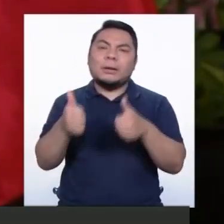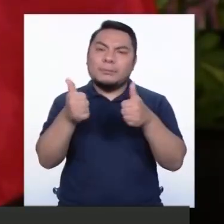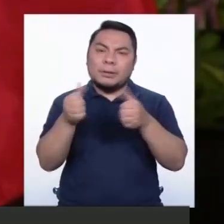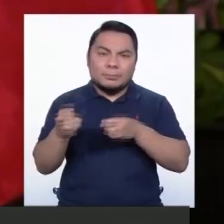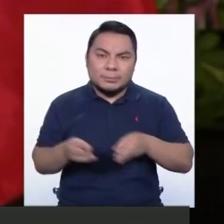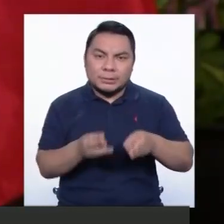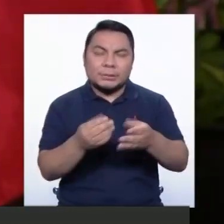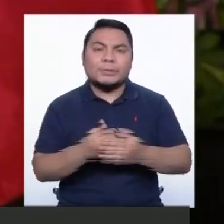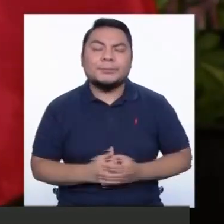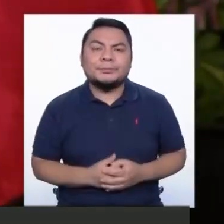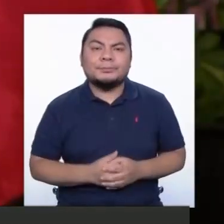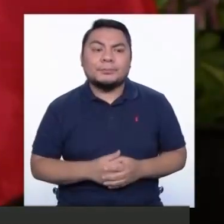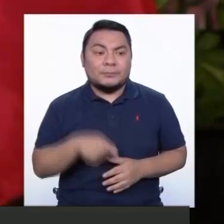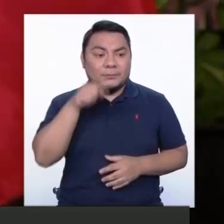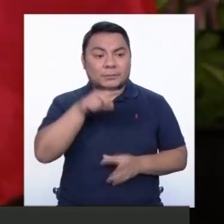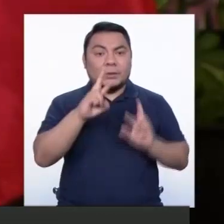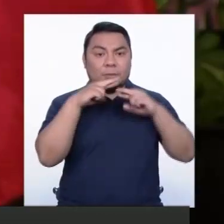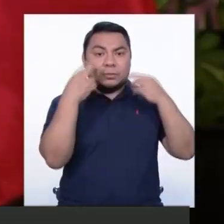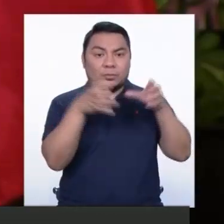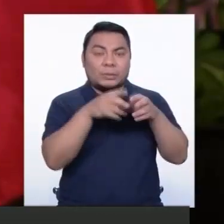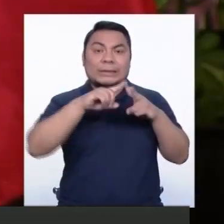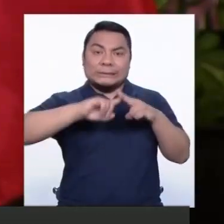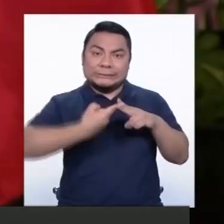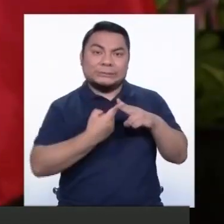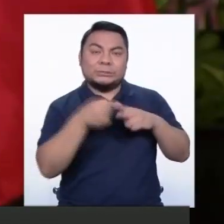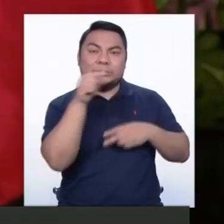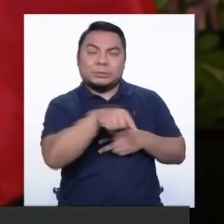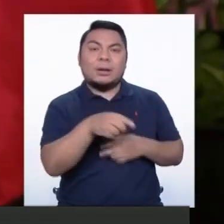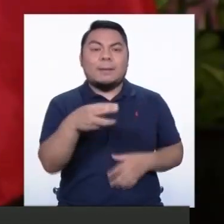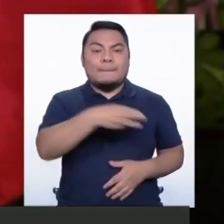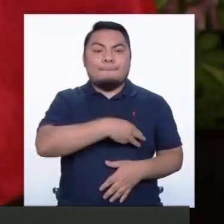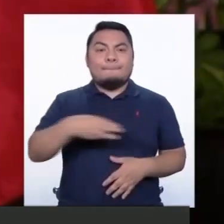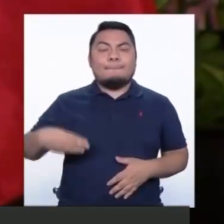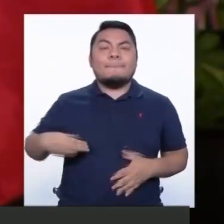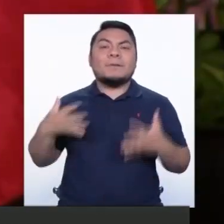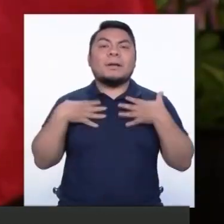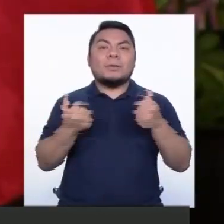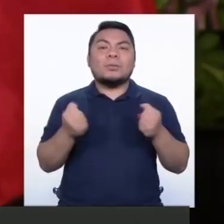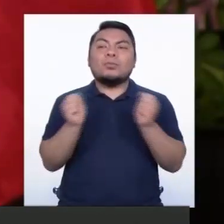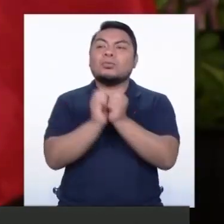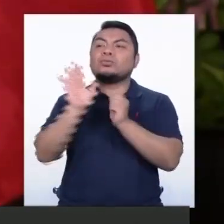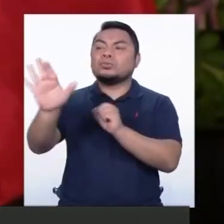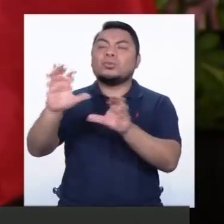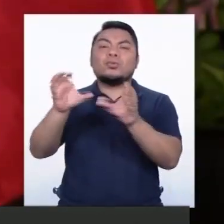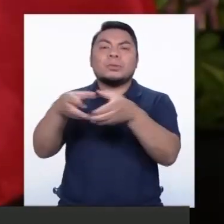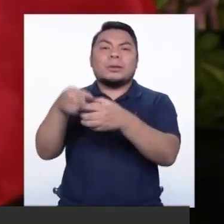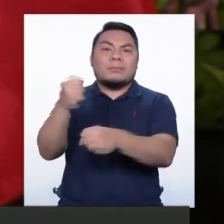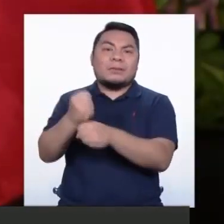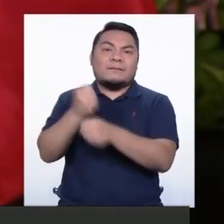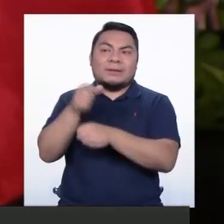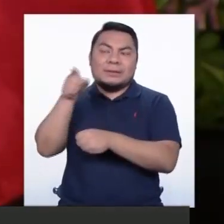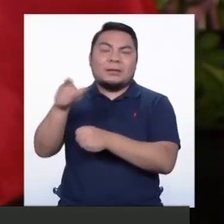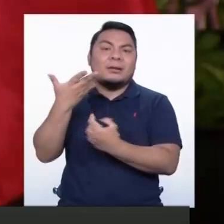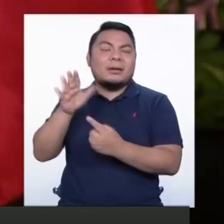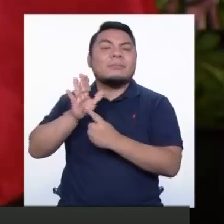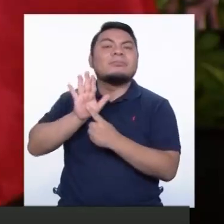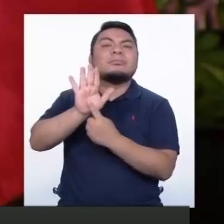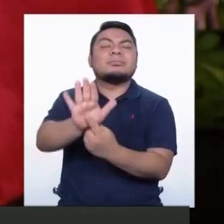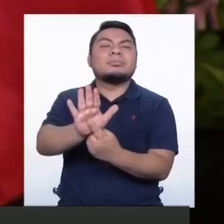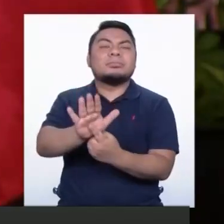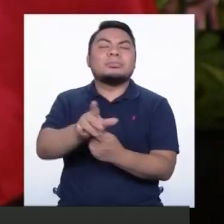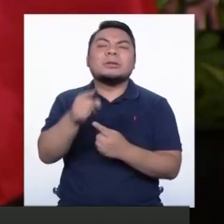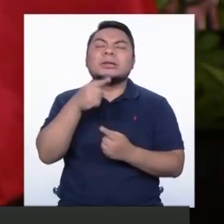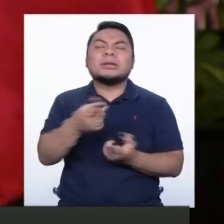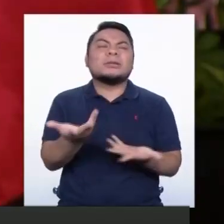A inicios de esta reunión, el ministro de Salud con su equipo nos ha presentado unos